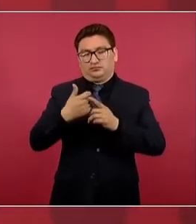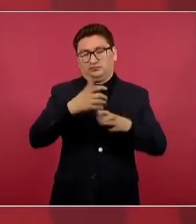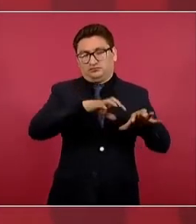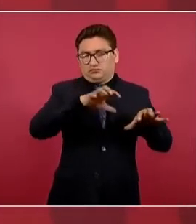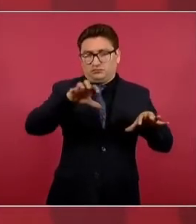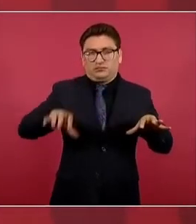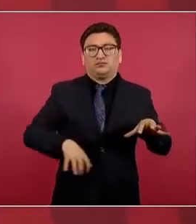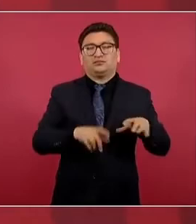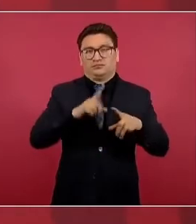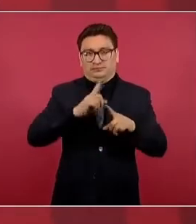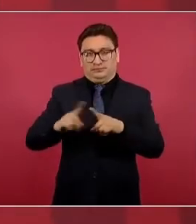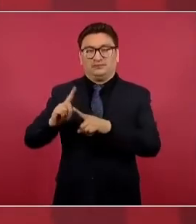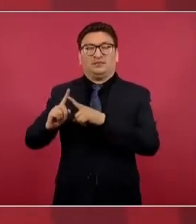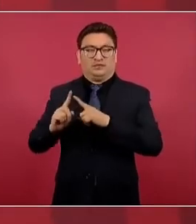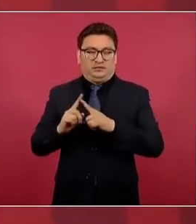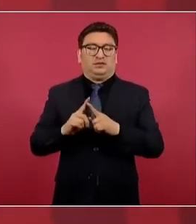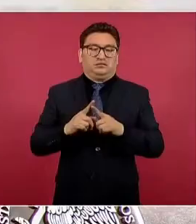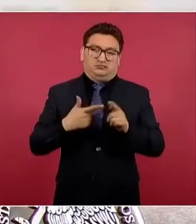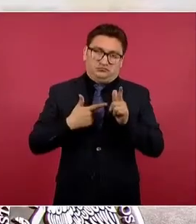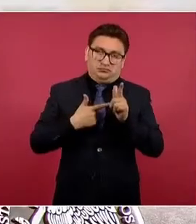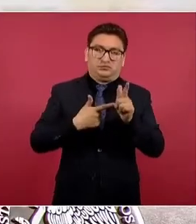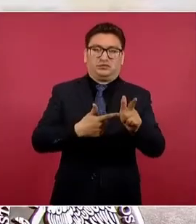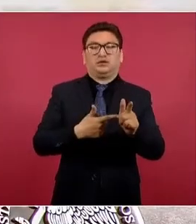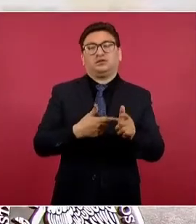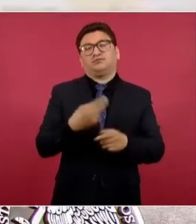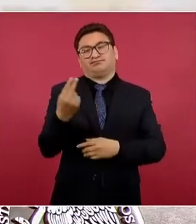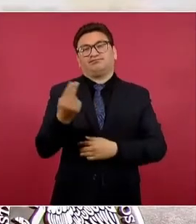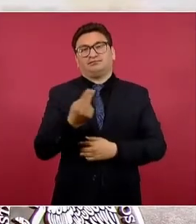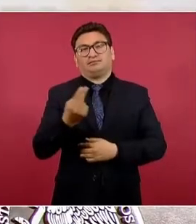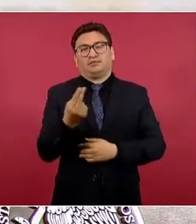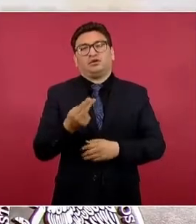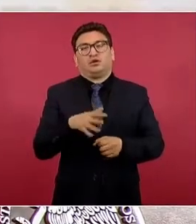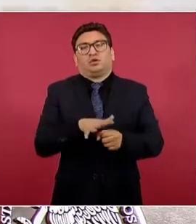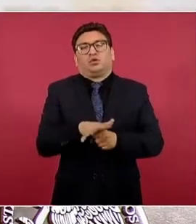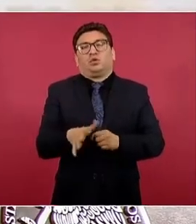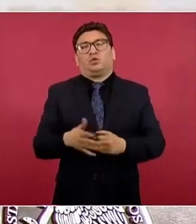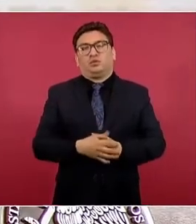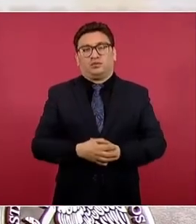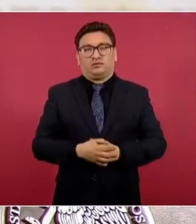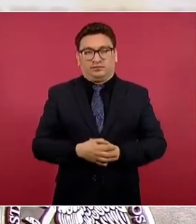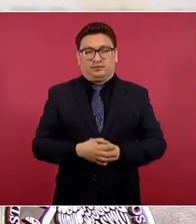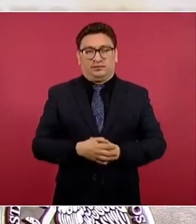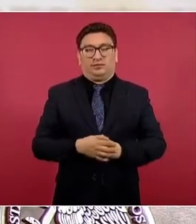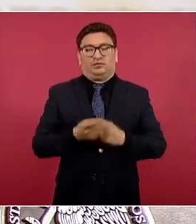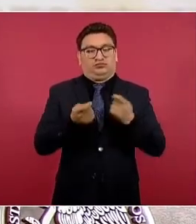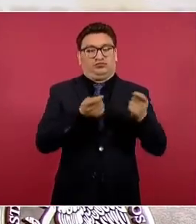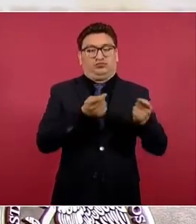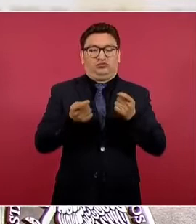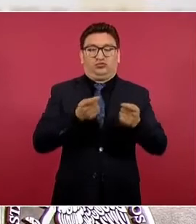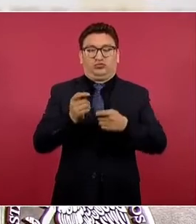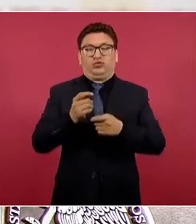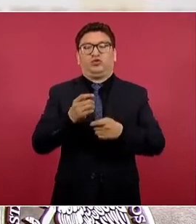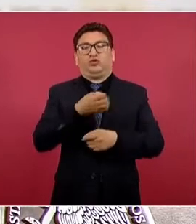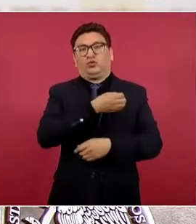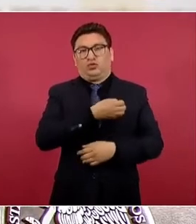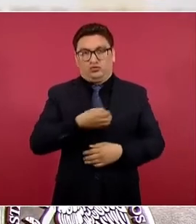que requieren de pues una conducción